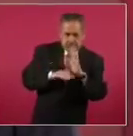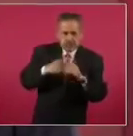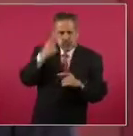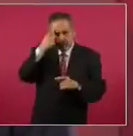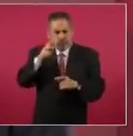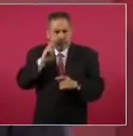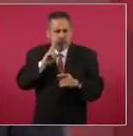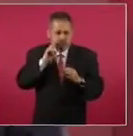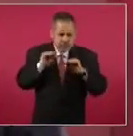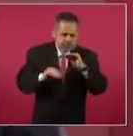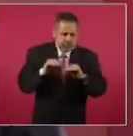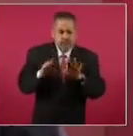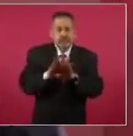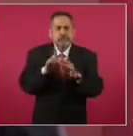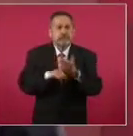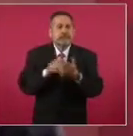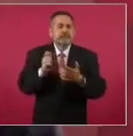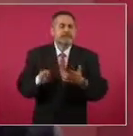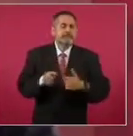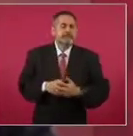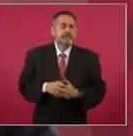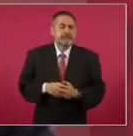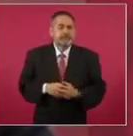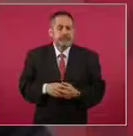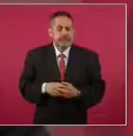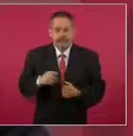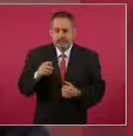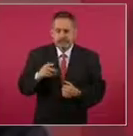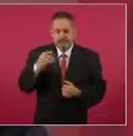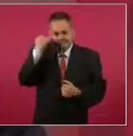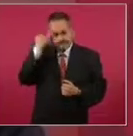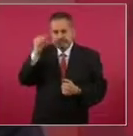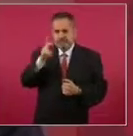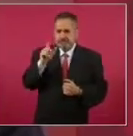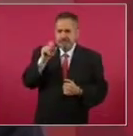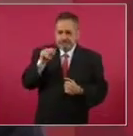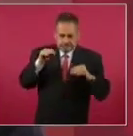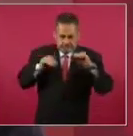pudiese llevar a cabo un planteamiento